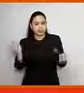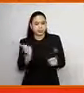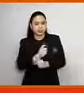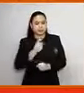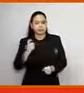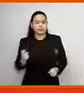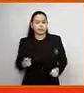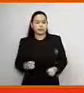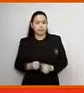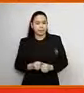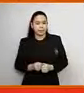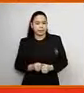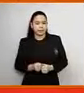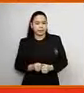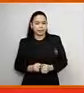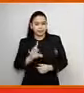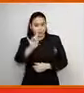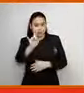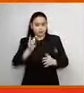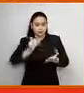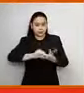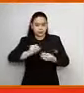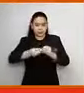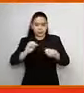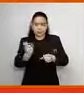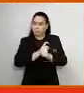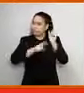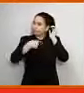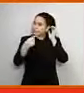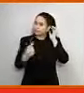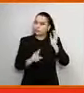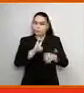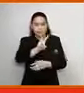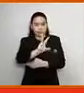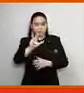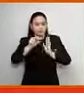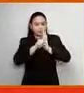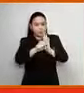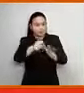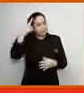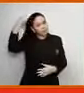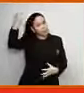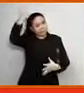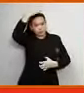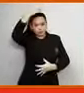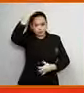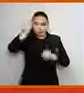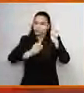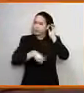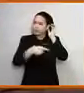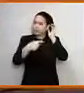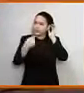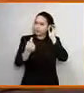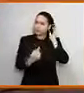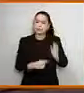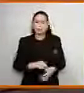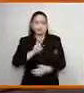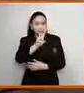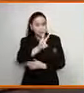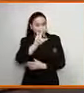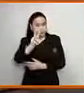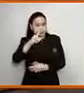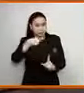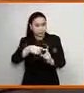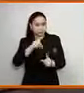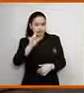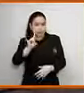Y el número seleccionado es el 8. Número ganador para la diaria, 23, con su símbolo de sueños mono. Y para más 1, 23 más 8.